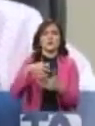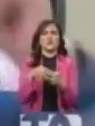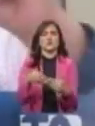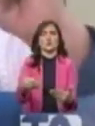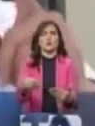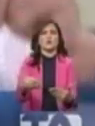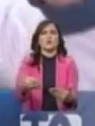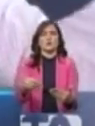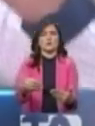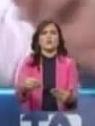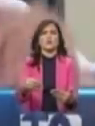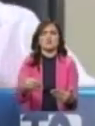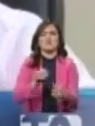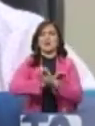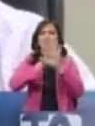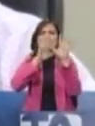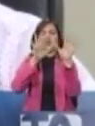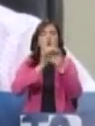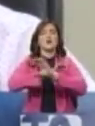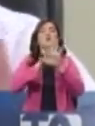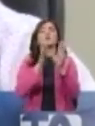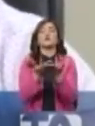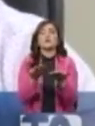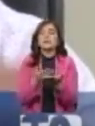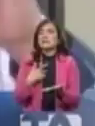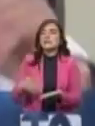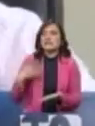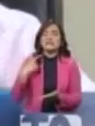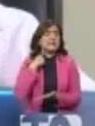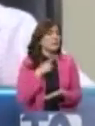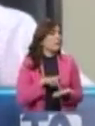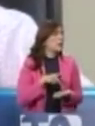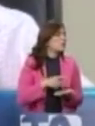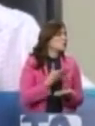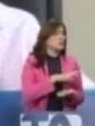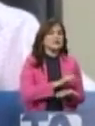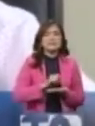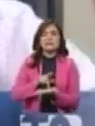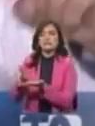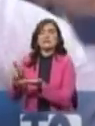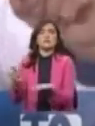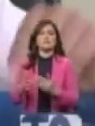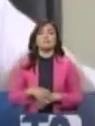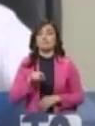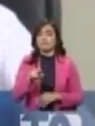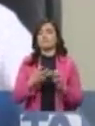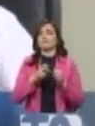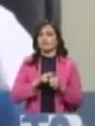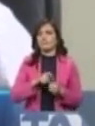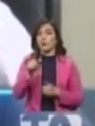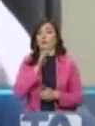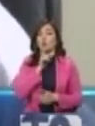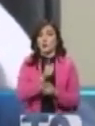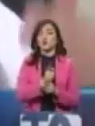$252 millones sin tener con claridad la fuente de pago o la fuente de financiamiento. Y es lo que en este momento